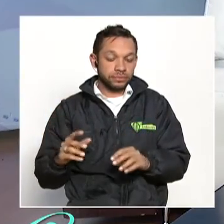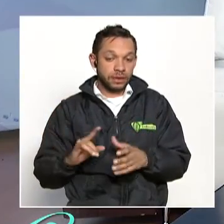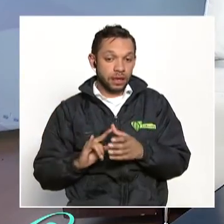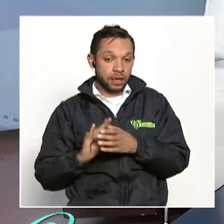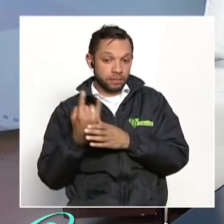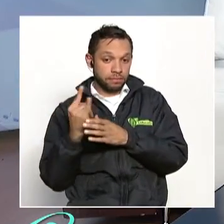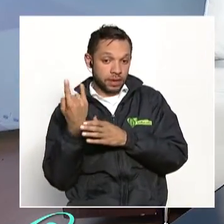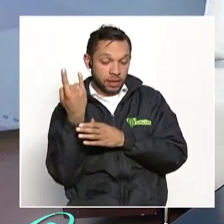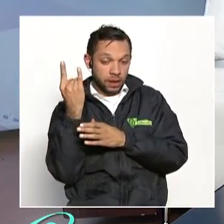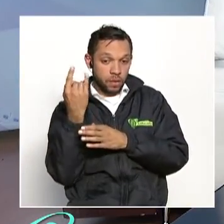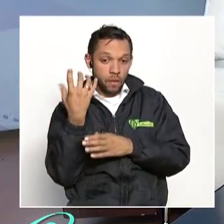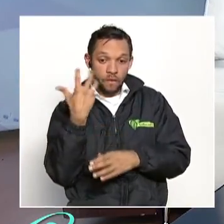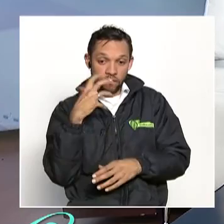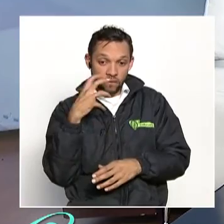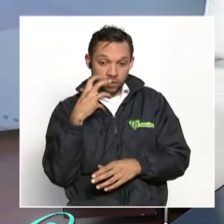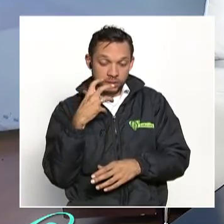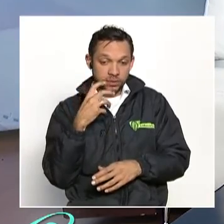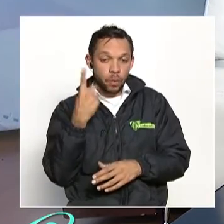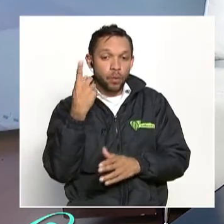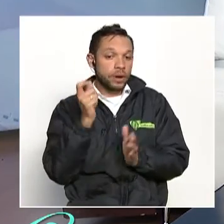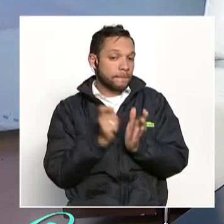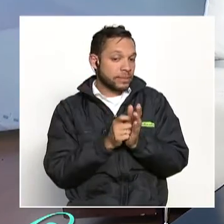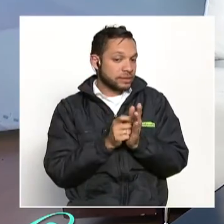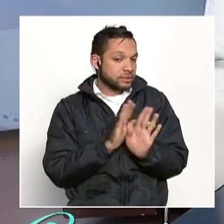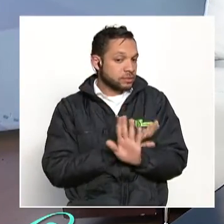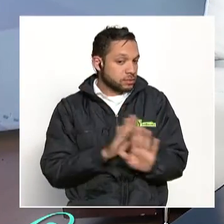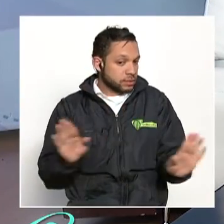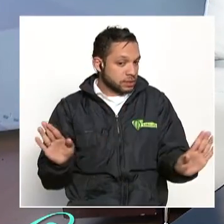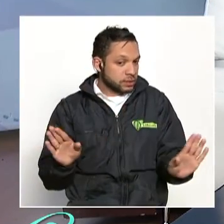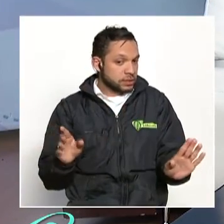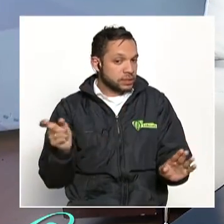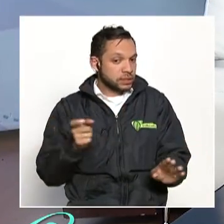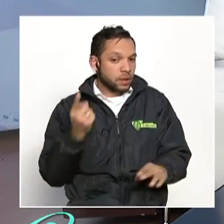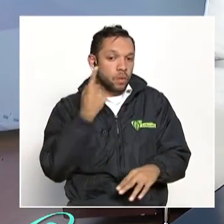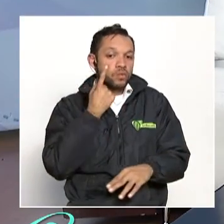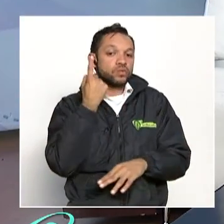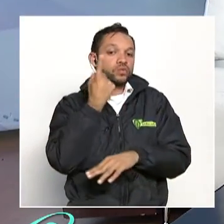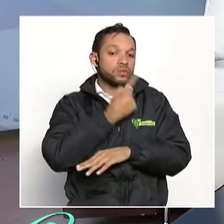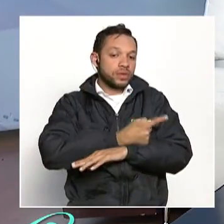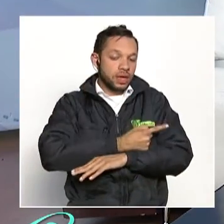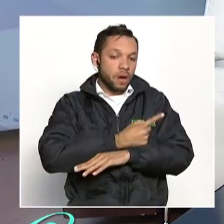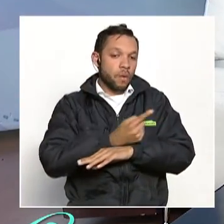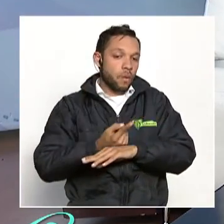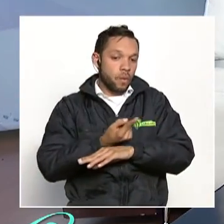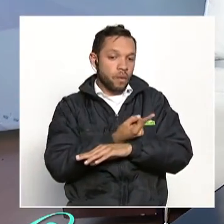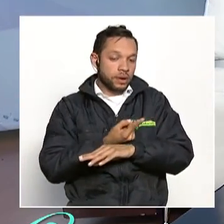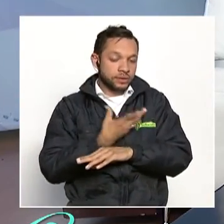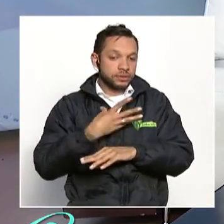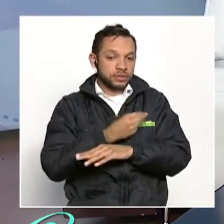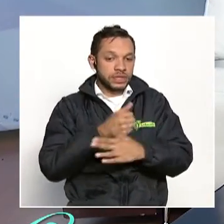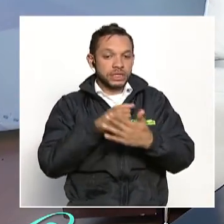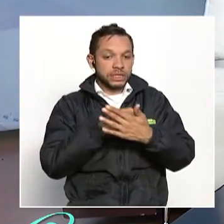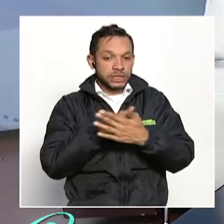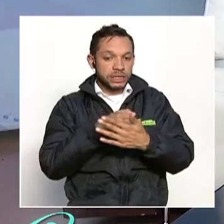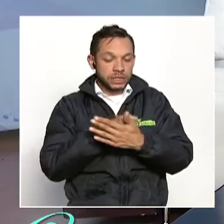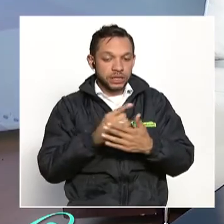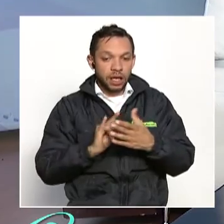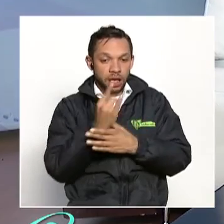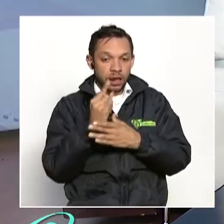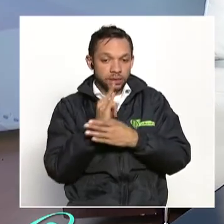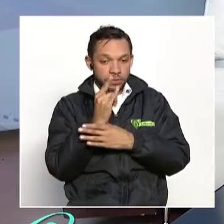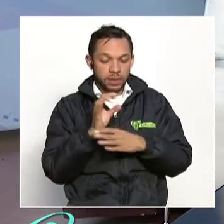vegetarianos. No. Miren, él está diciendo es que a lo que coman en el día, para que no digan que es que aquí insistimos de que todo el mundo tiene que ser vegetariano,